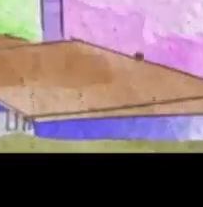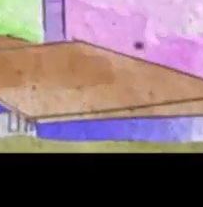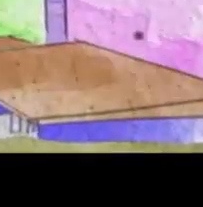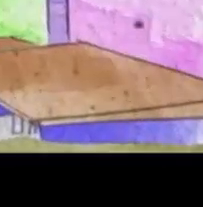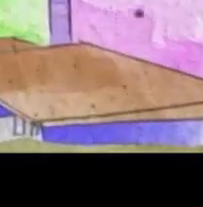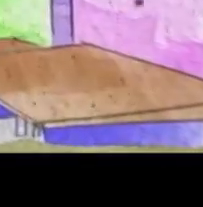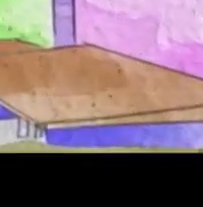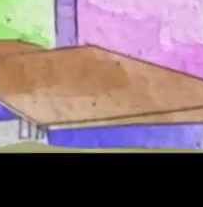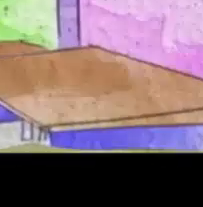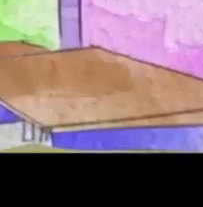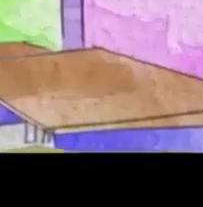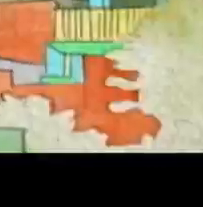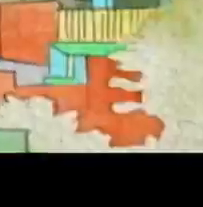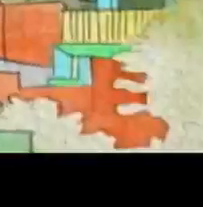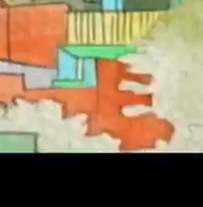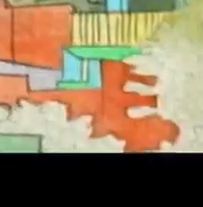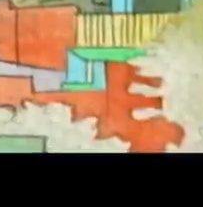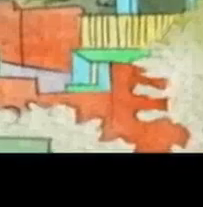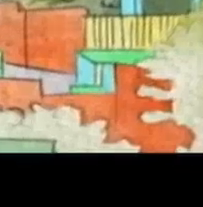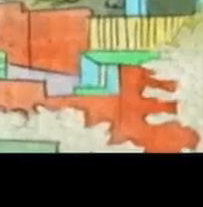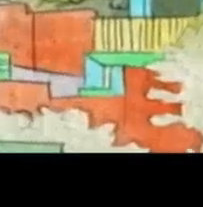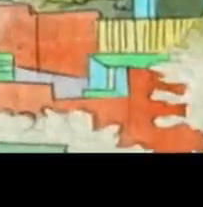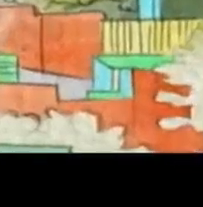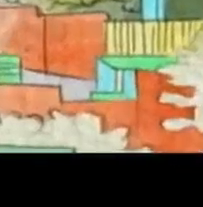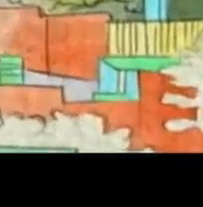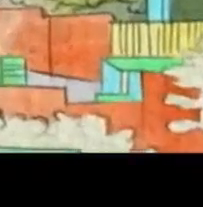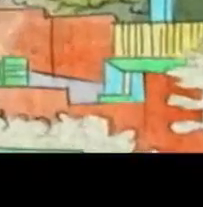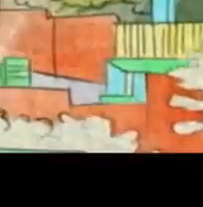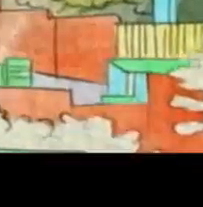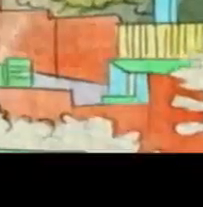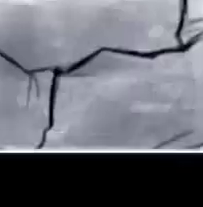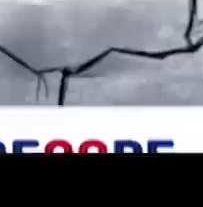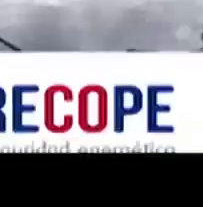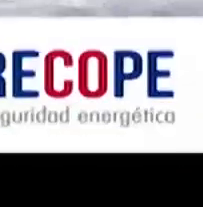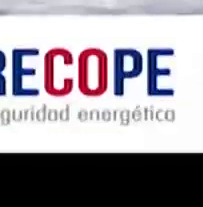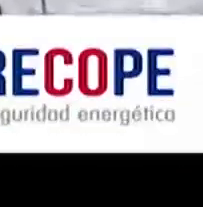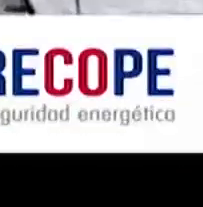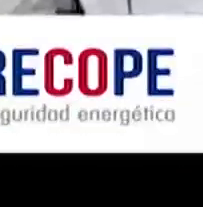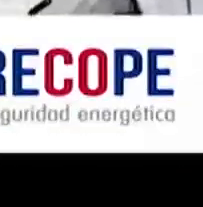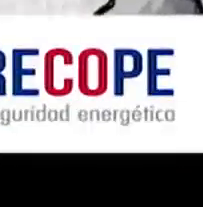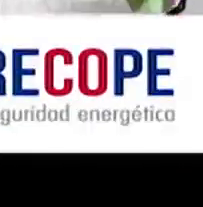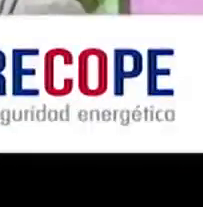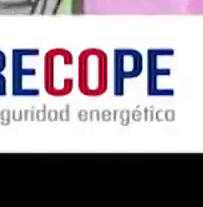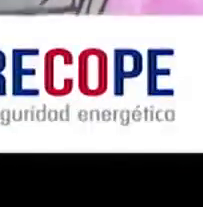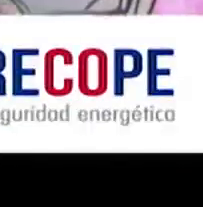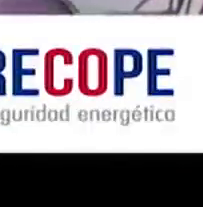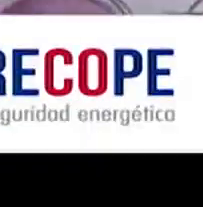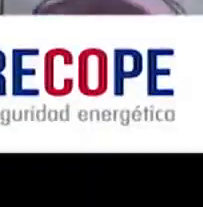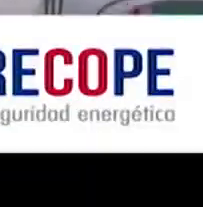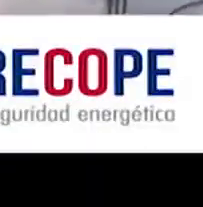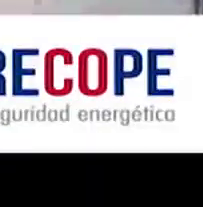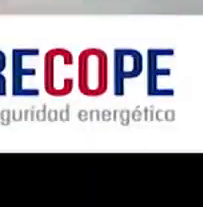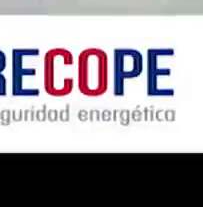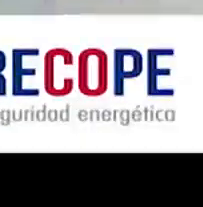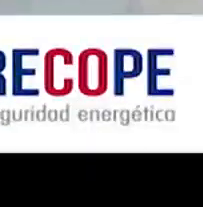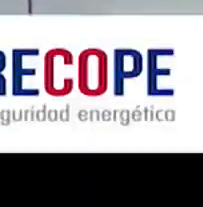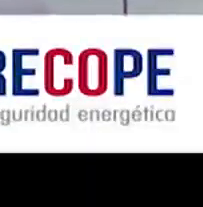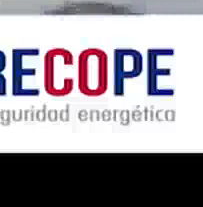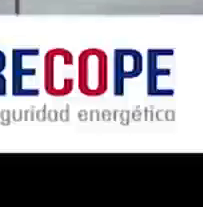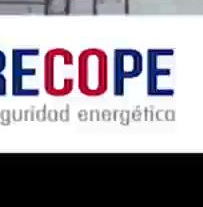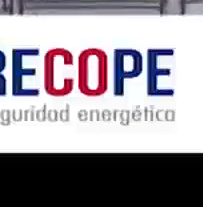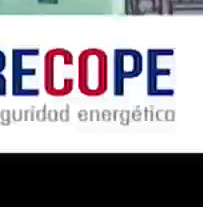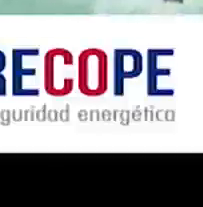pueden afectar comunidades enteras y ocasionar incluso incendios y explosiones. Al que roba combustible no le importa nada,